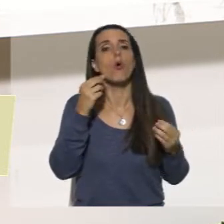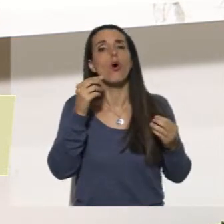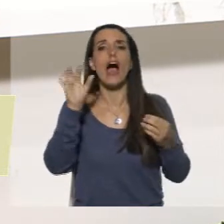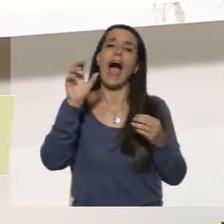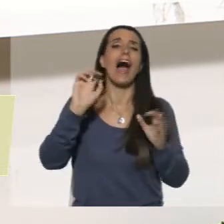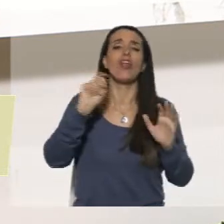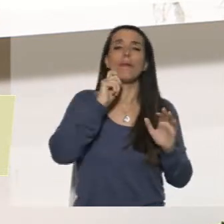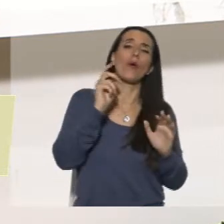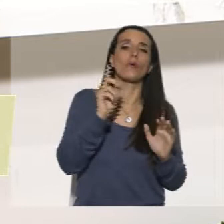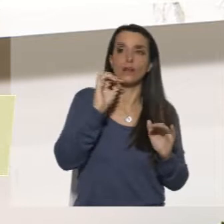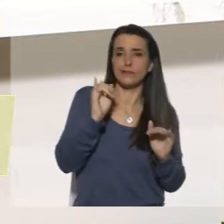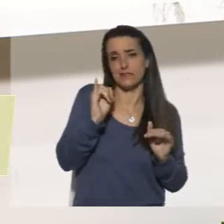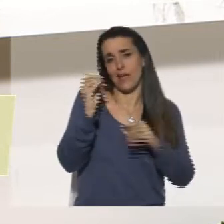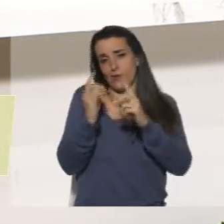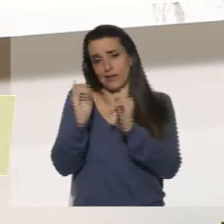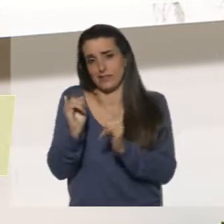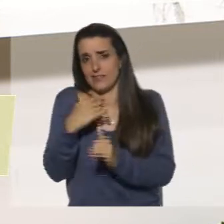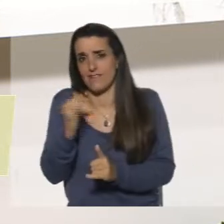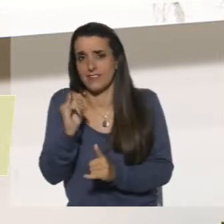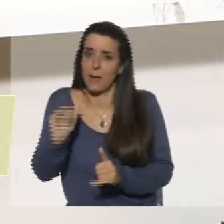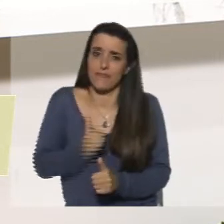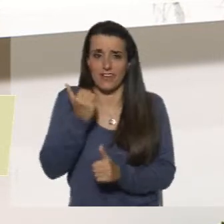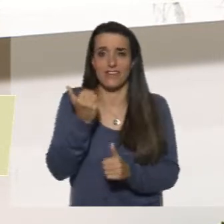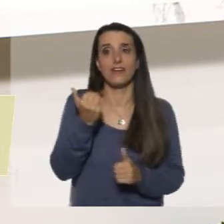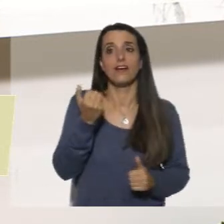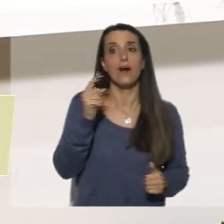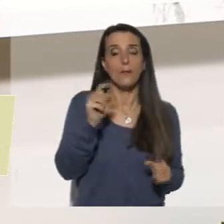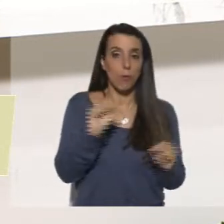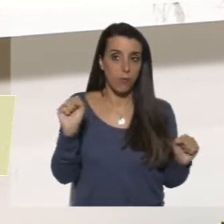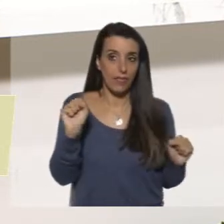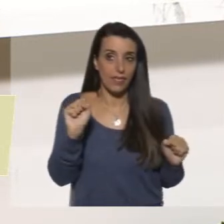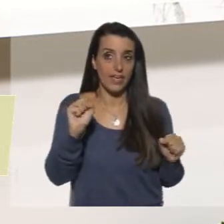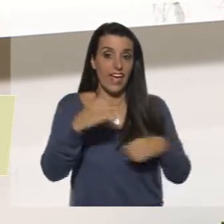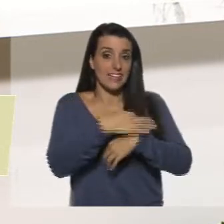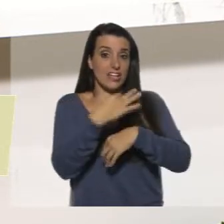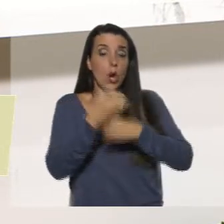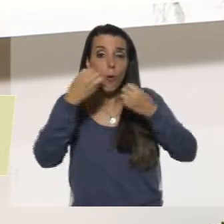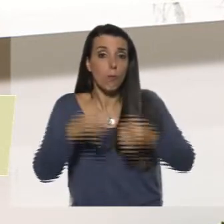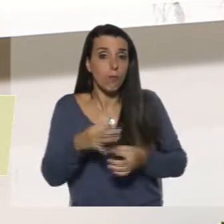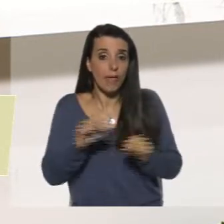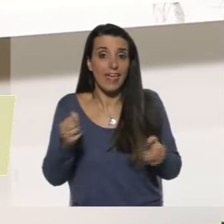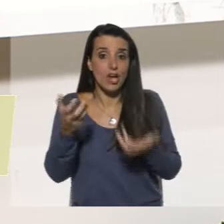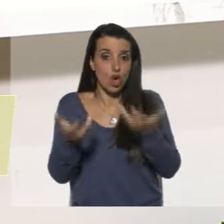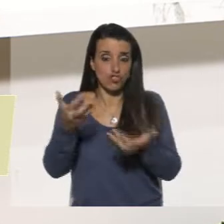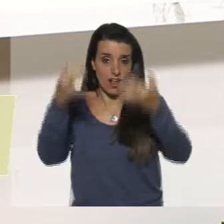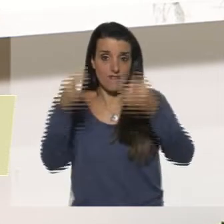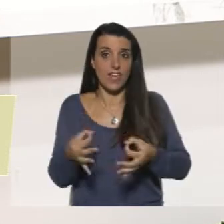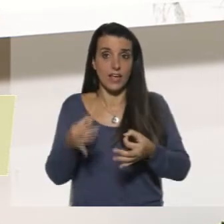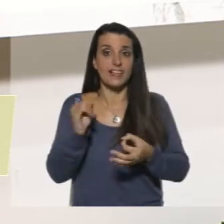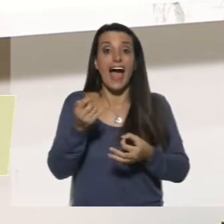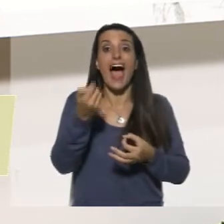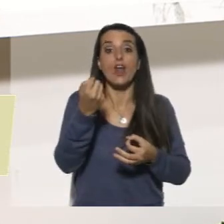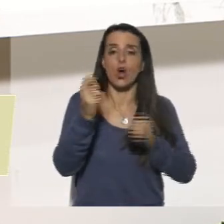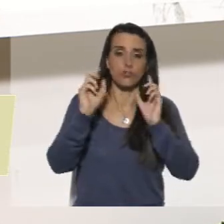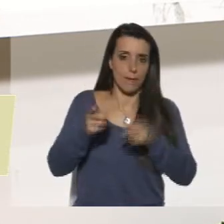Hay que usarlo, para ciertas cosas sirve. Para otra cosa. Pero se puede, como nos enseñó Mari, cocinar todo en el microondas. El arroz se puede hacer.